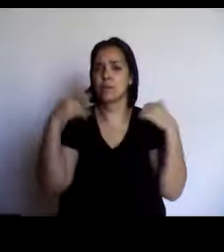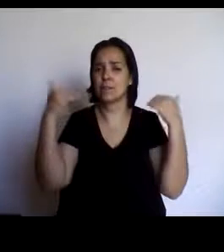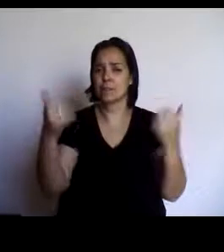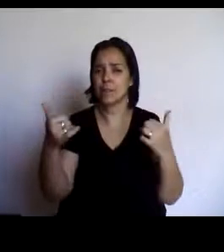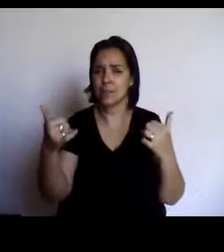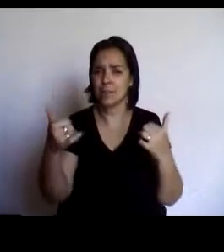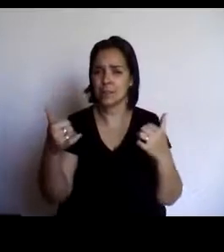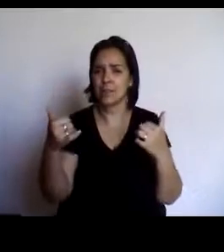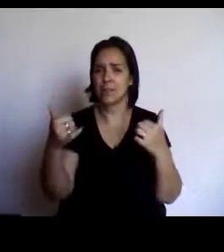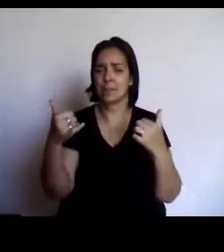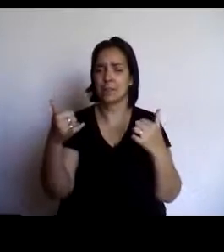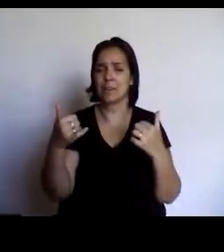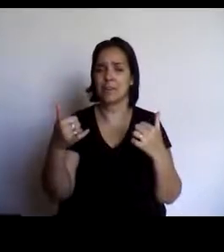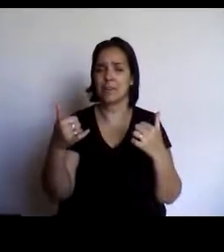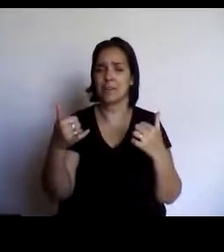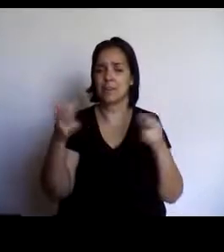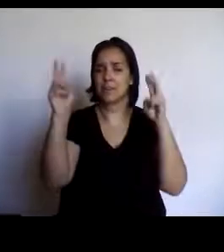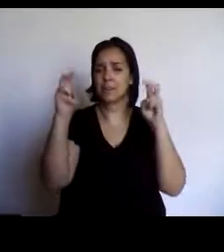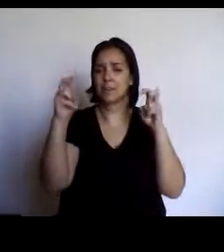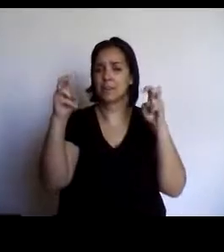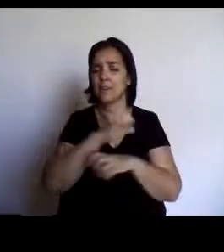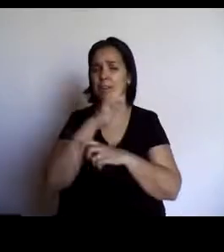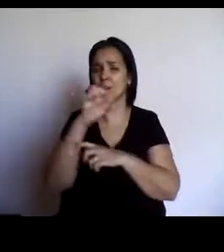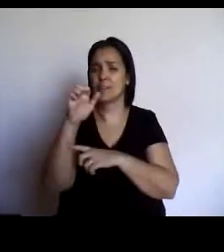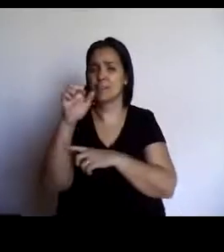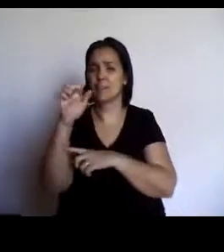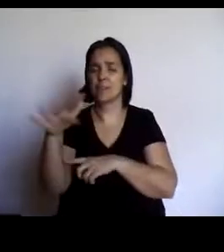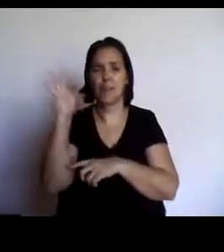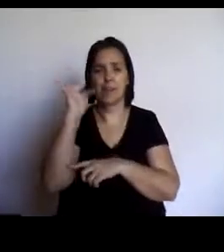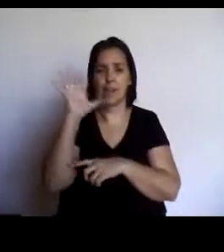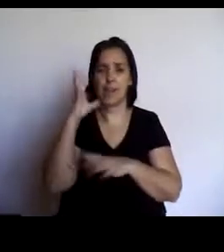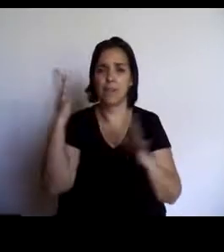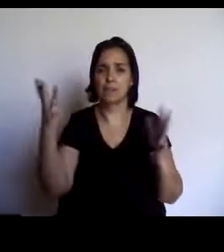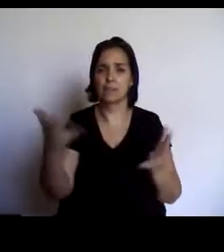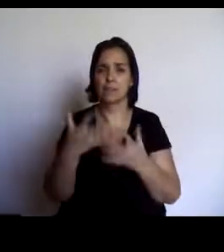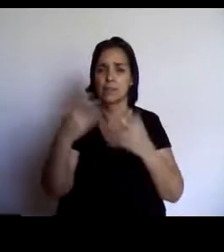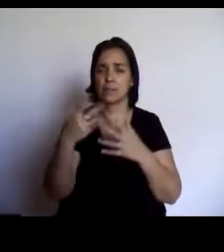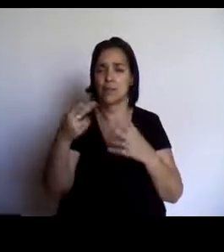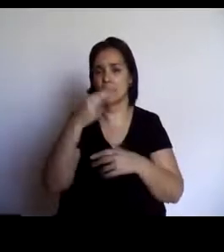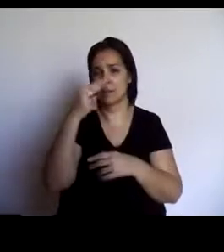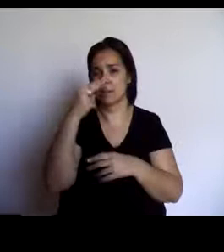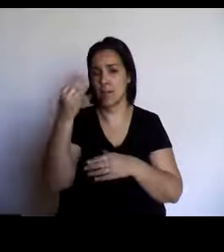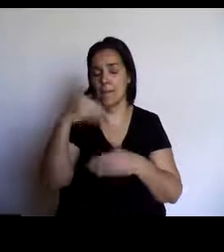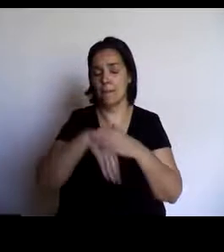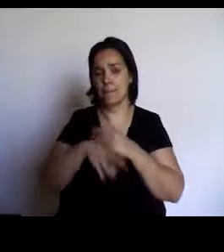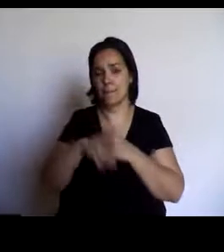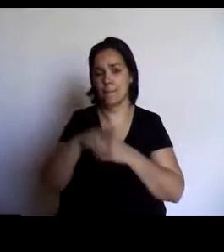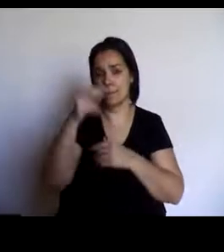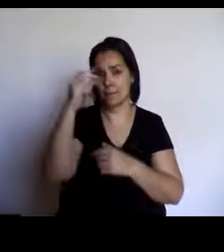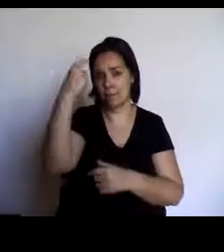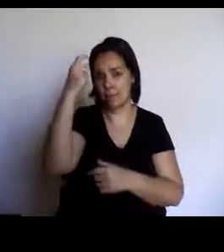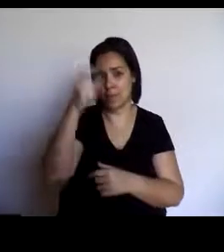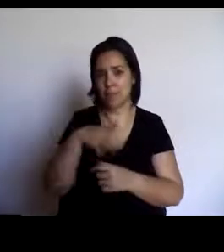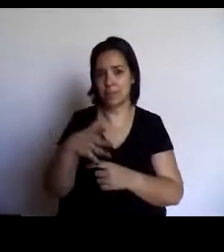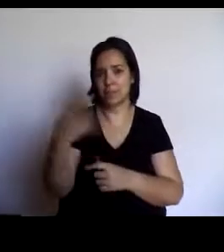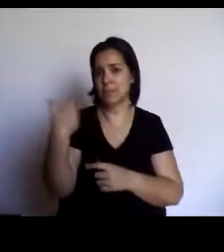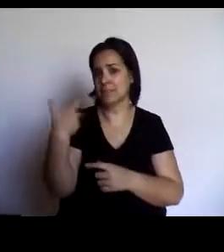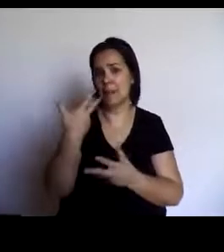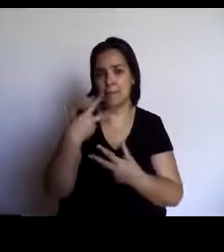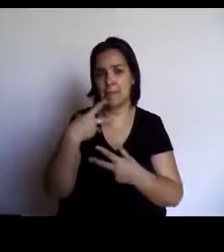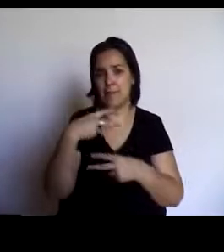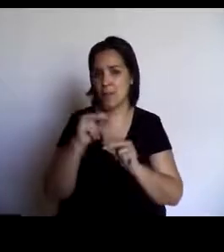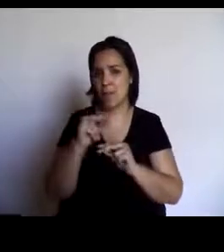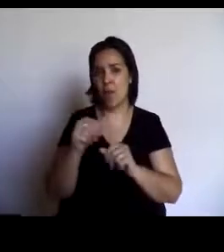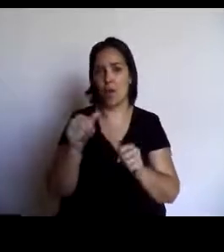asuntoseuropeos.fempe.es para que sea un lugar en el cual presentar toda la actualidad de interés para los municipios. Y para terminar, esperamos